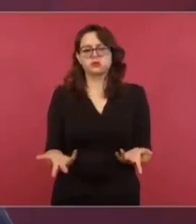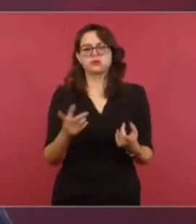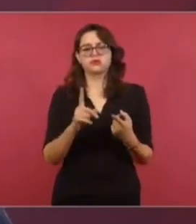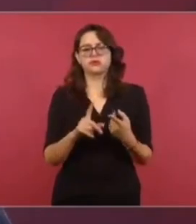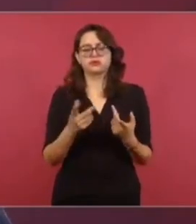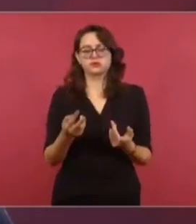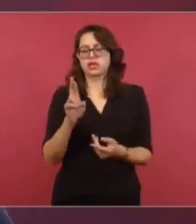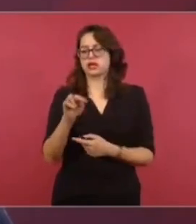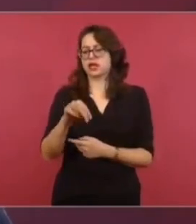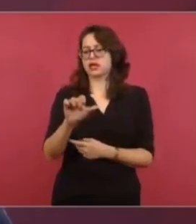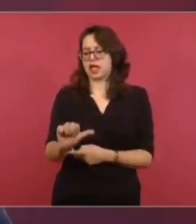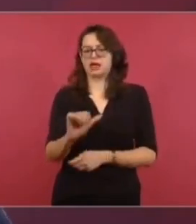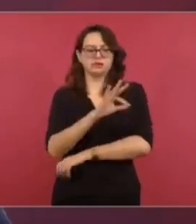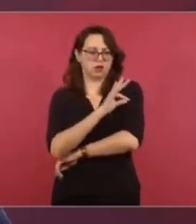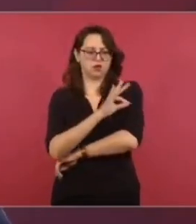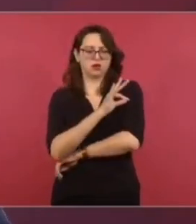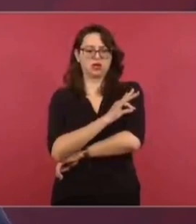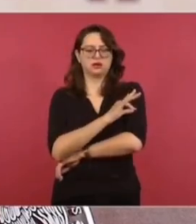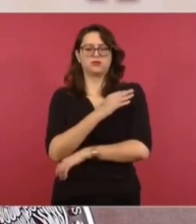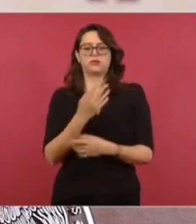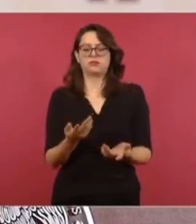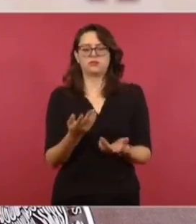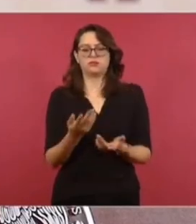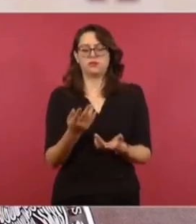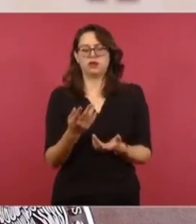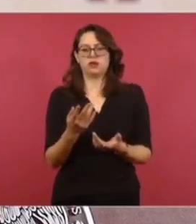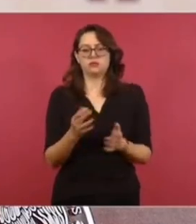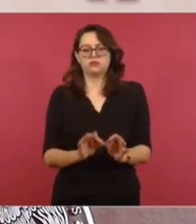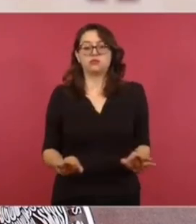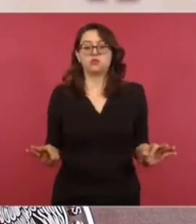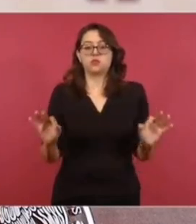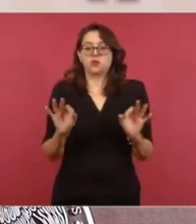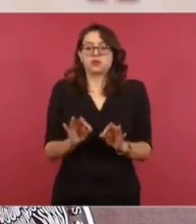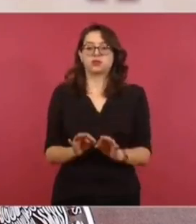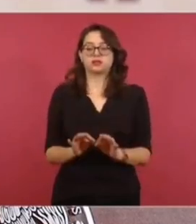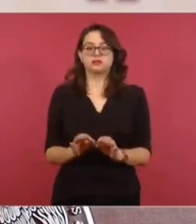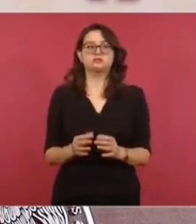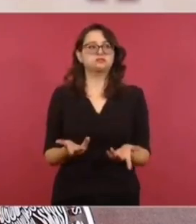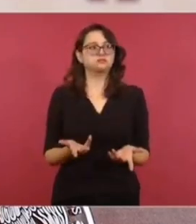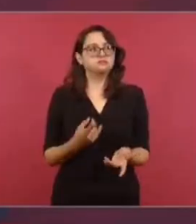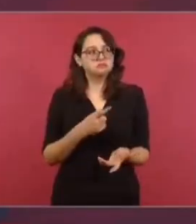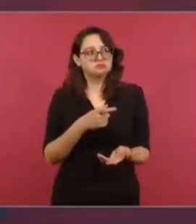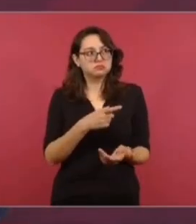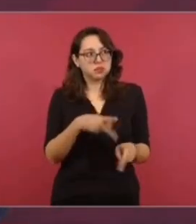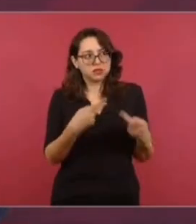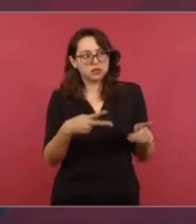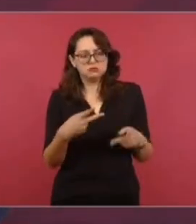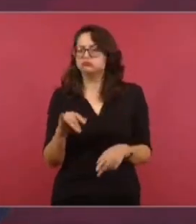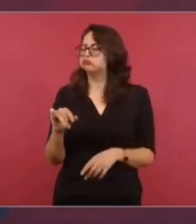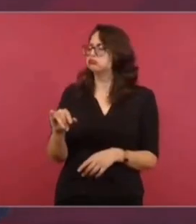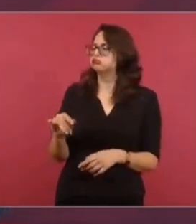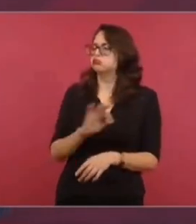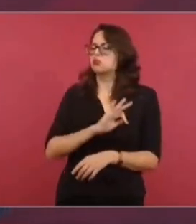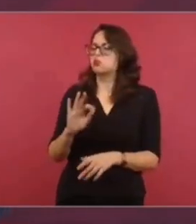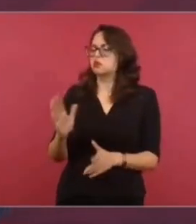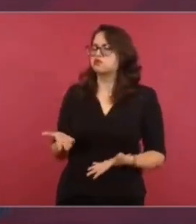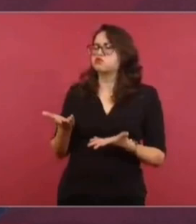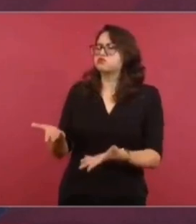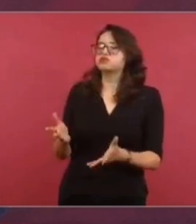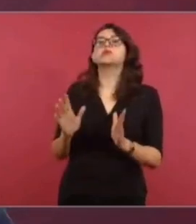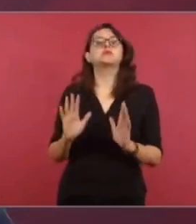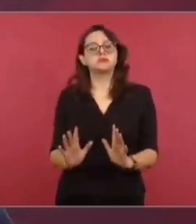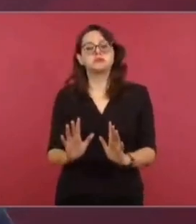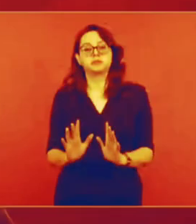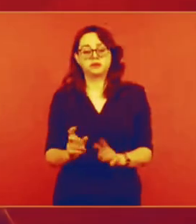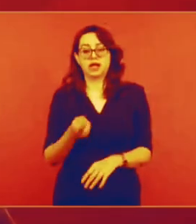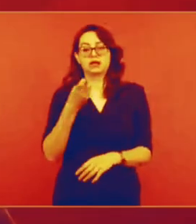la basada en RNA, y desde luego que esto es importante que se tenga, y están dispuestos así como van a hacer ellos propuestas para